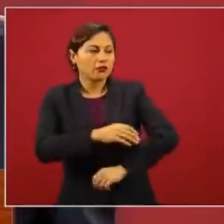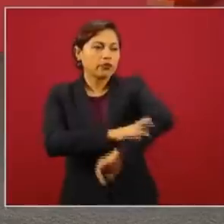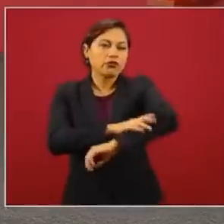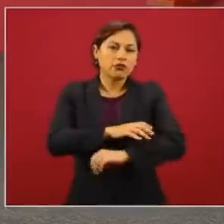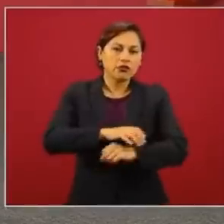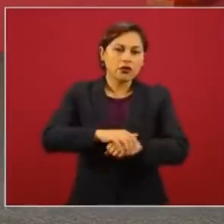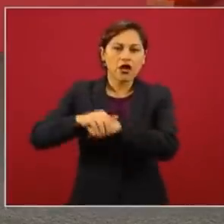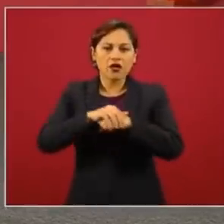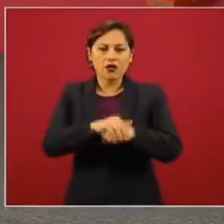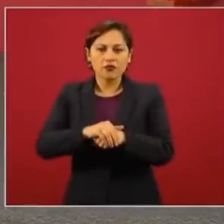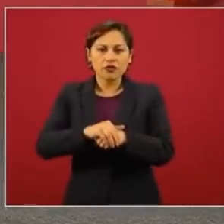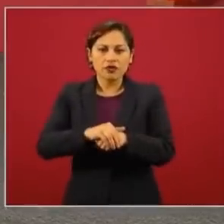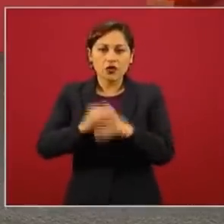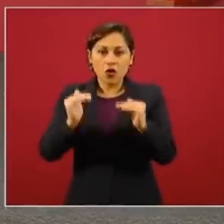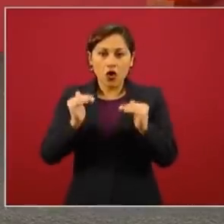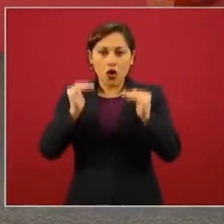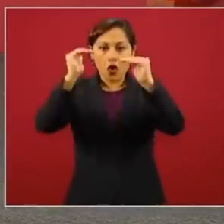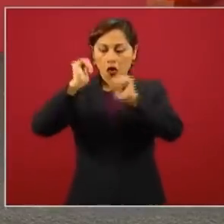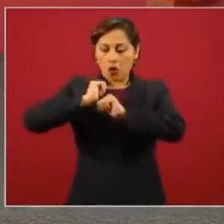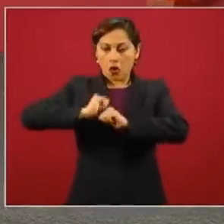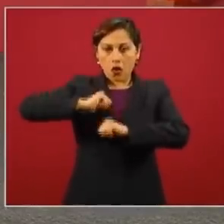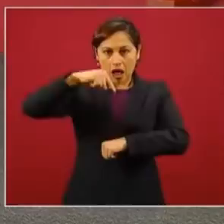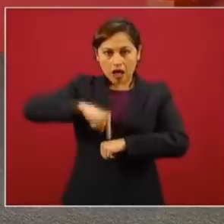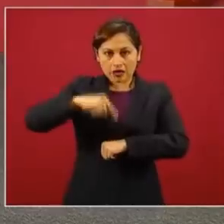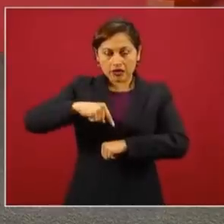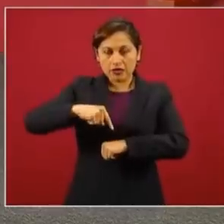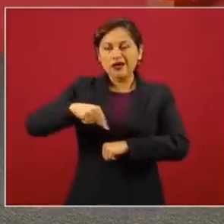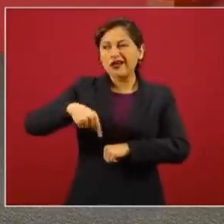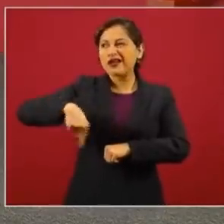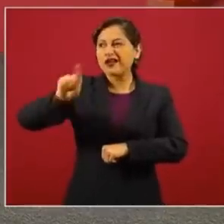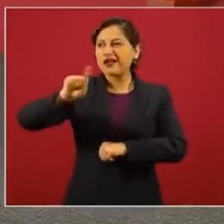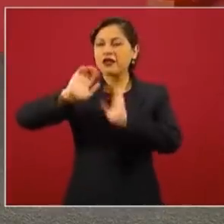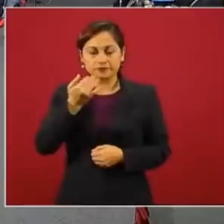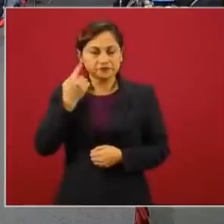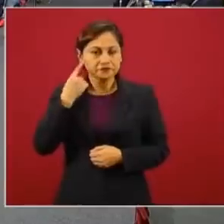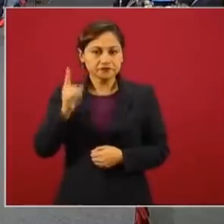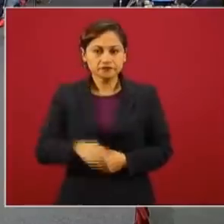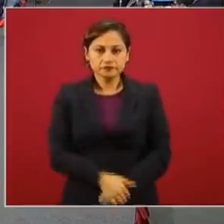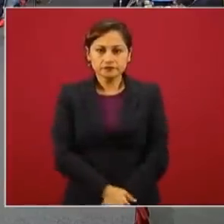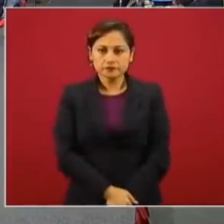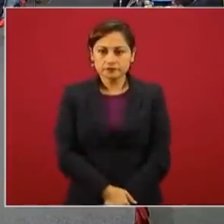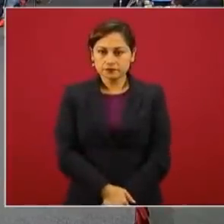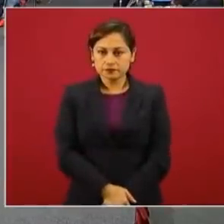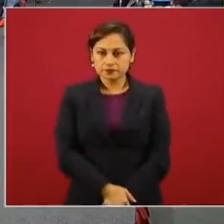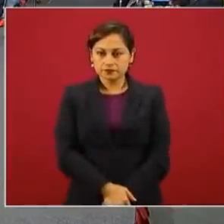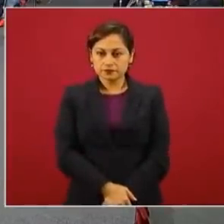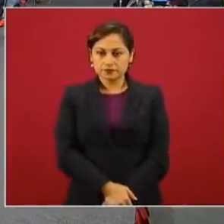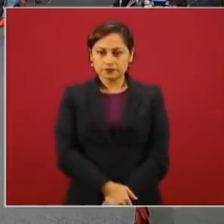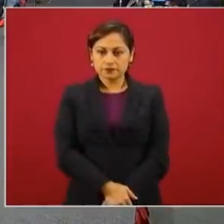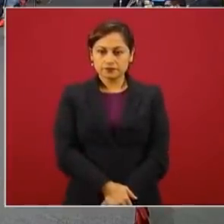de los altos funcionarios públicos y de los que mandaban en el gobierno. ¿Todas estas oficinas que se quedaban